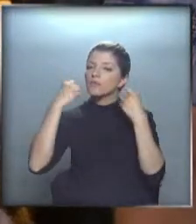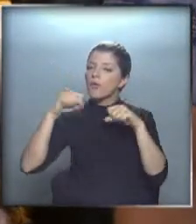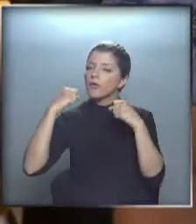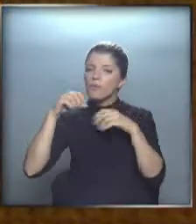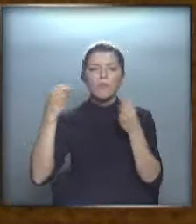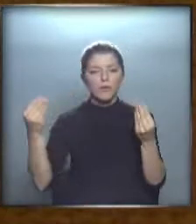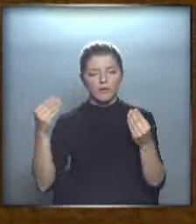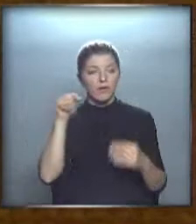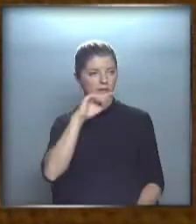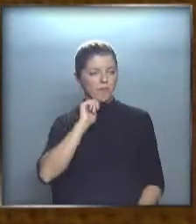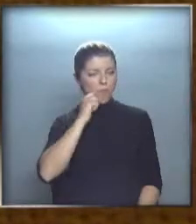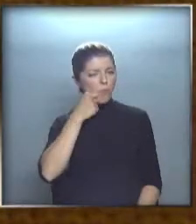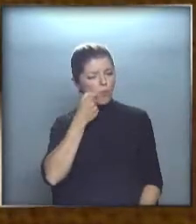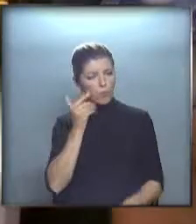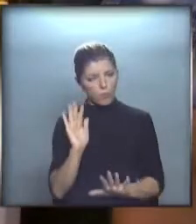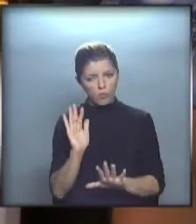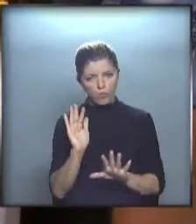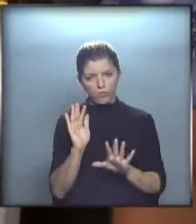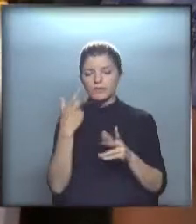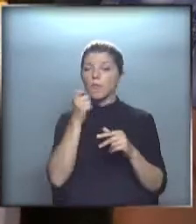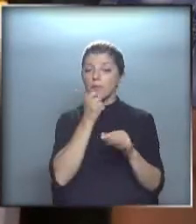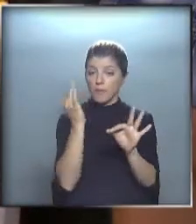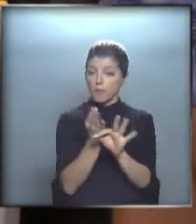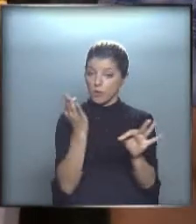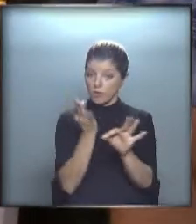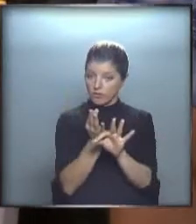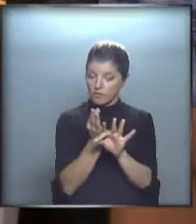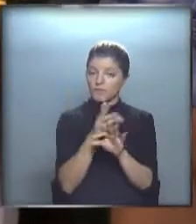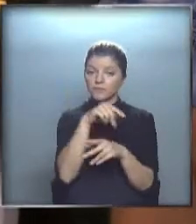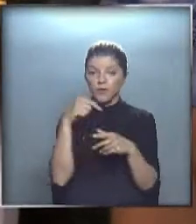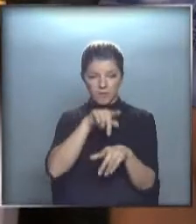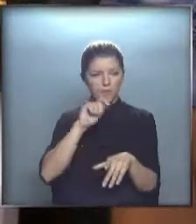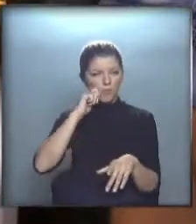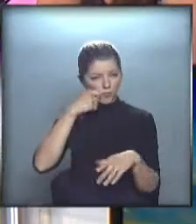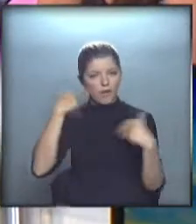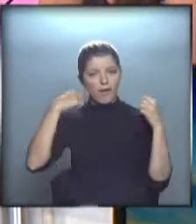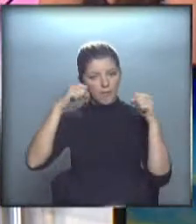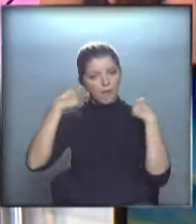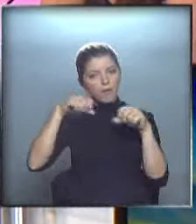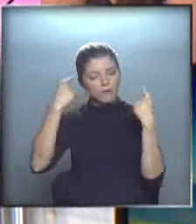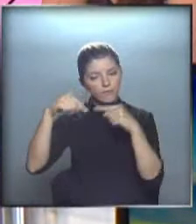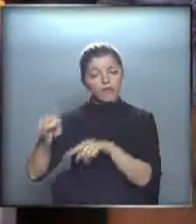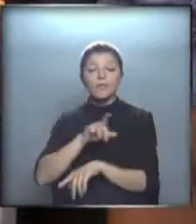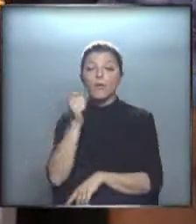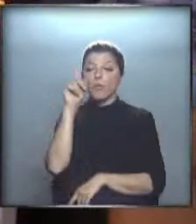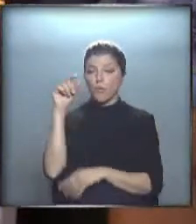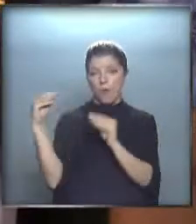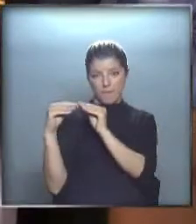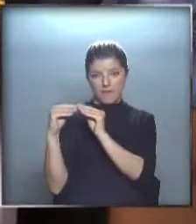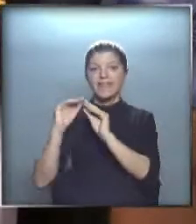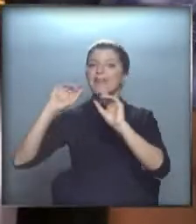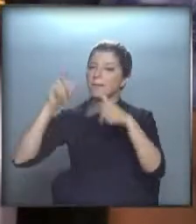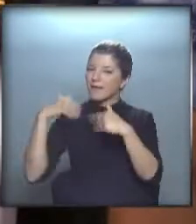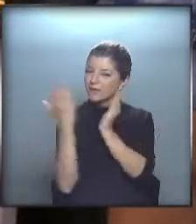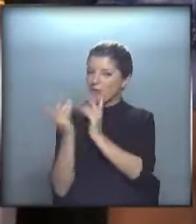gusta. Siempre en el colegio me gustó mucho el deporte. Uh-huh. Y tengo una compañera que me va a acompañar en